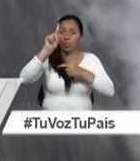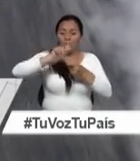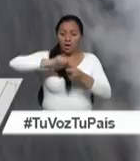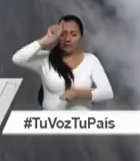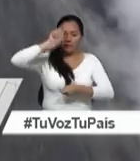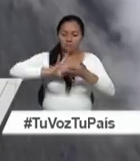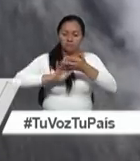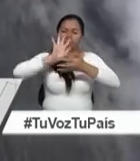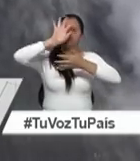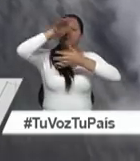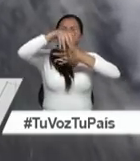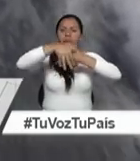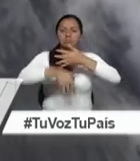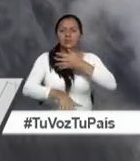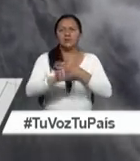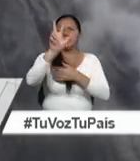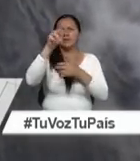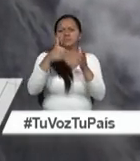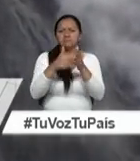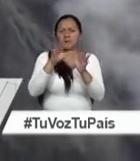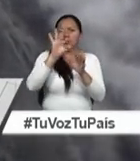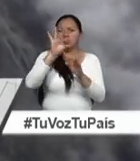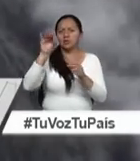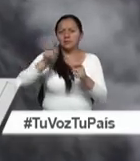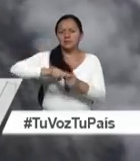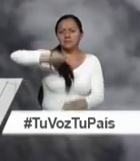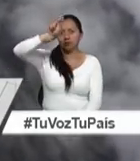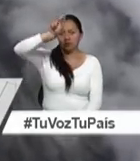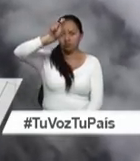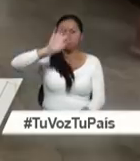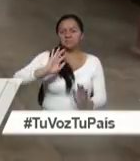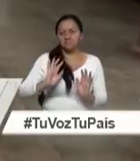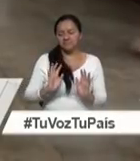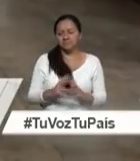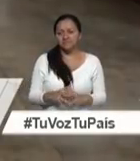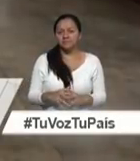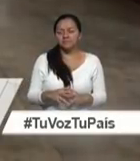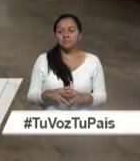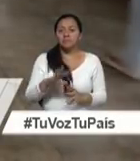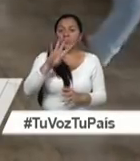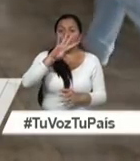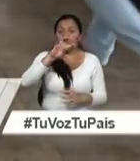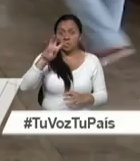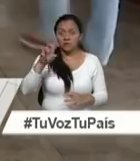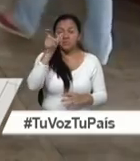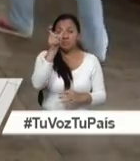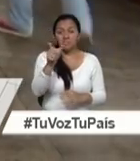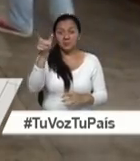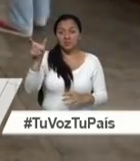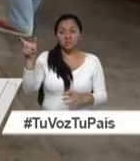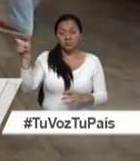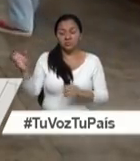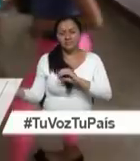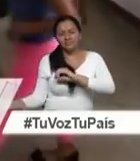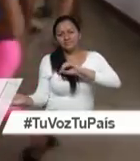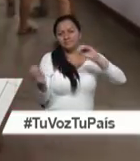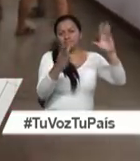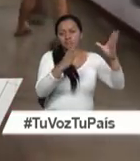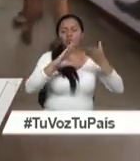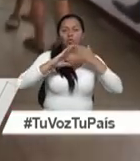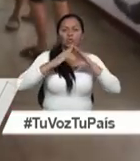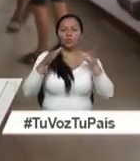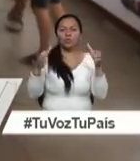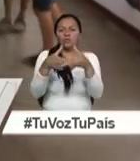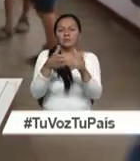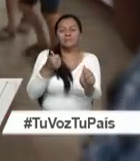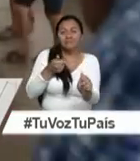cima se eleva a unos 3.900 metros sobre el nivel del mar. Unas 400 personas han sido evacuadas de las comunidades